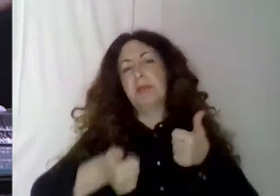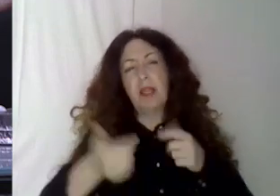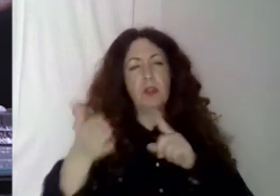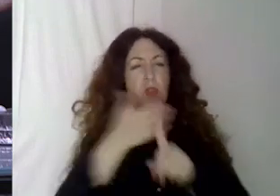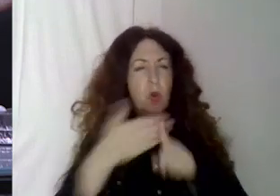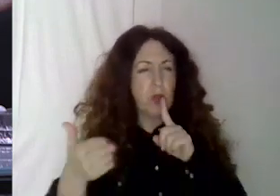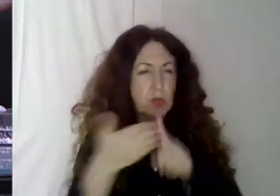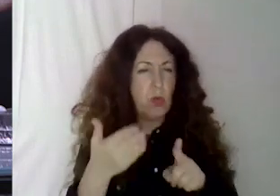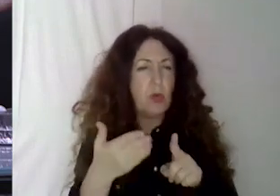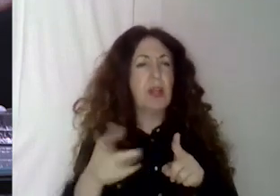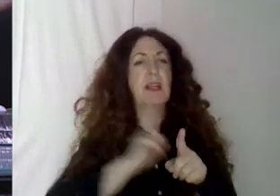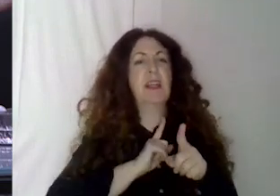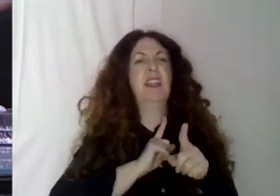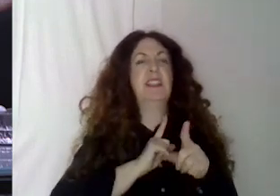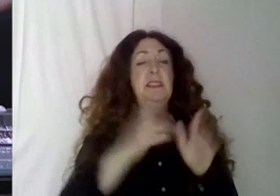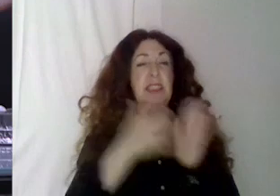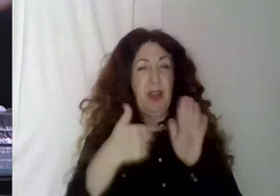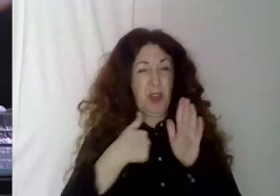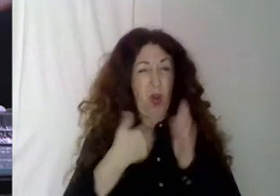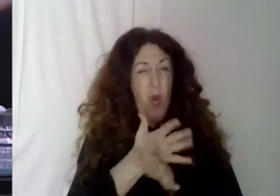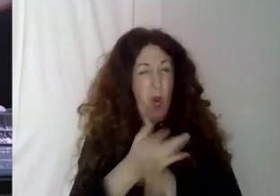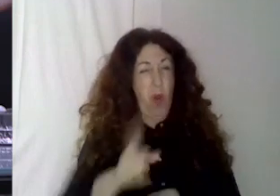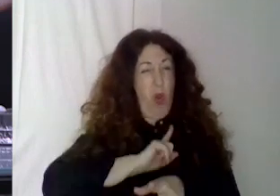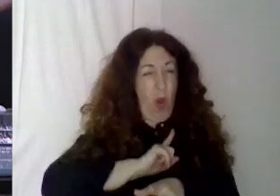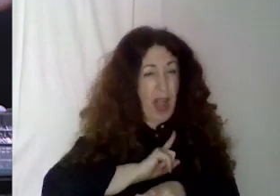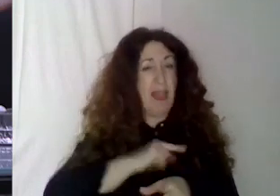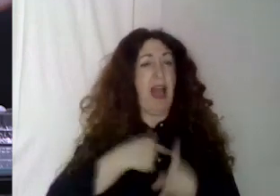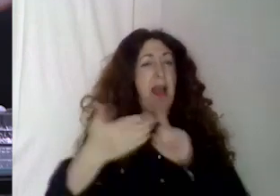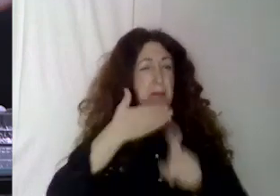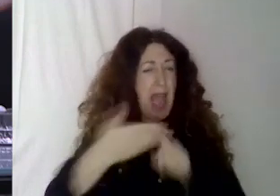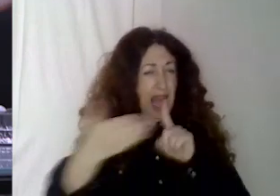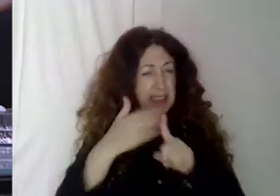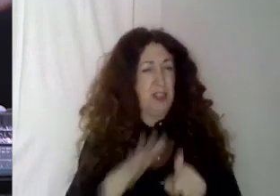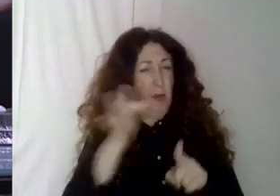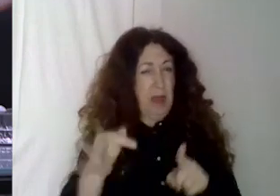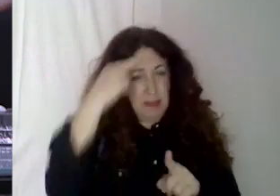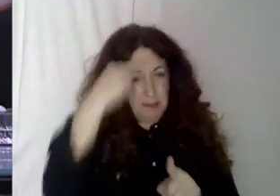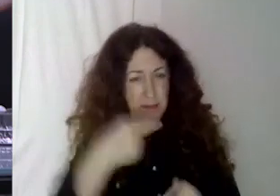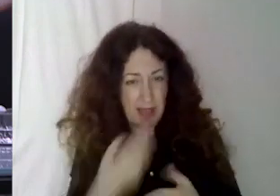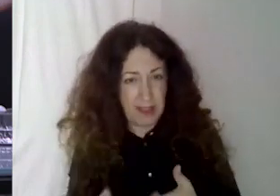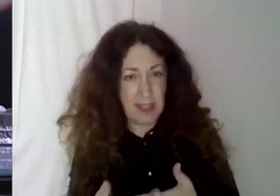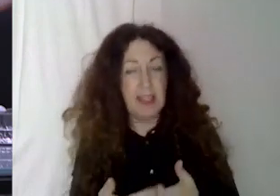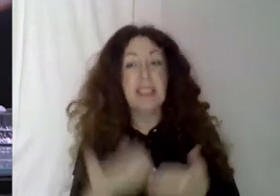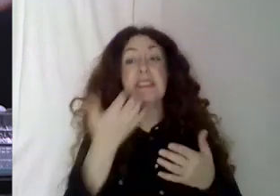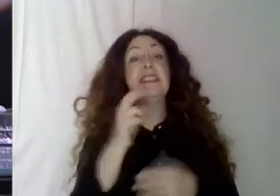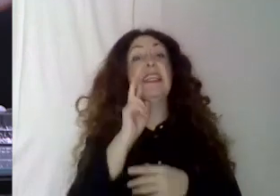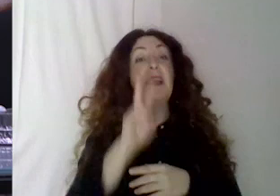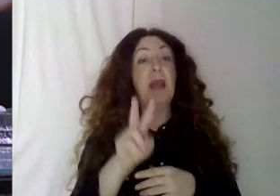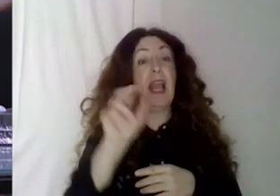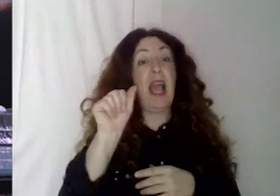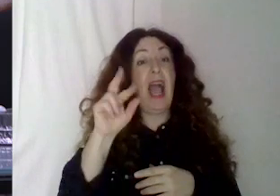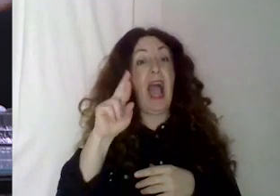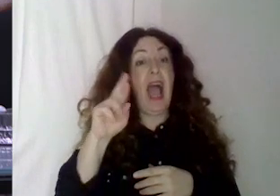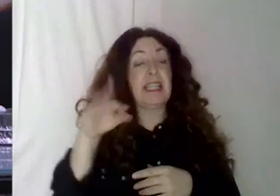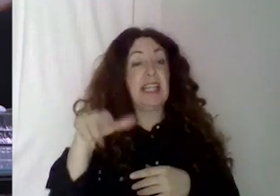todo cuando vemos hablar de tenebristas, de martirios, etcétera, cuando estamos viendo, por ejemplo, las Furias, seguro que